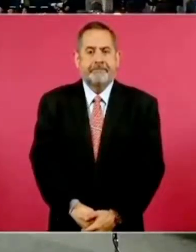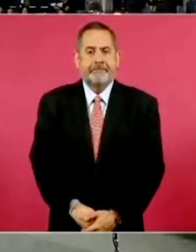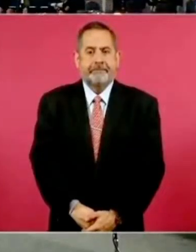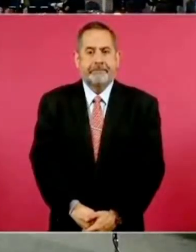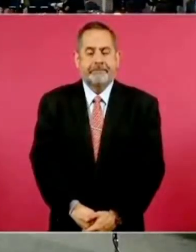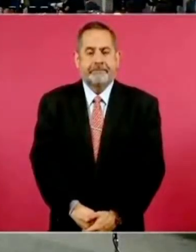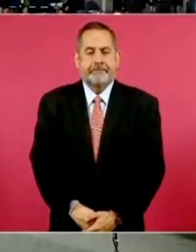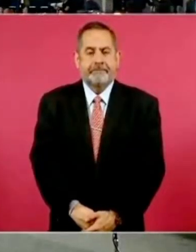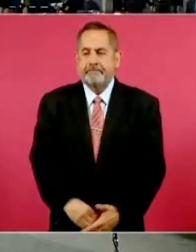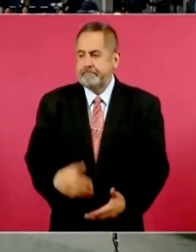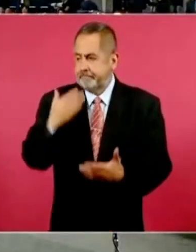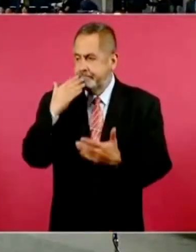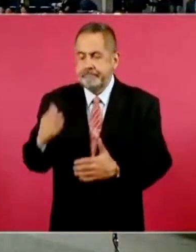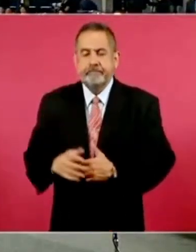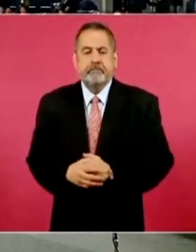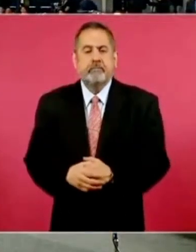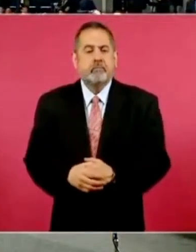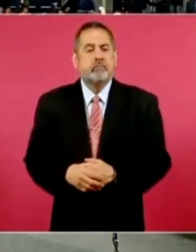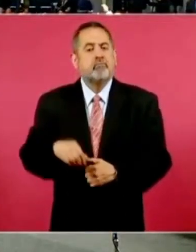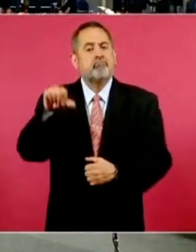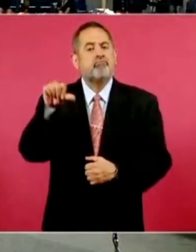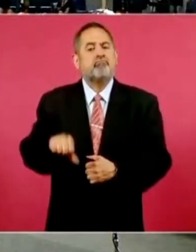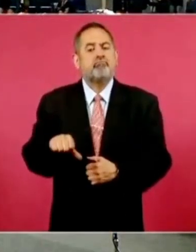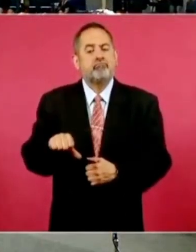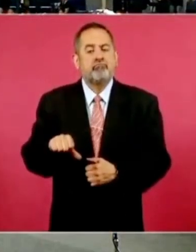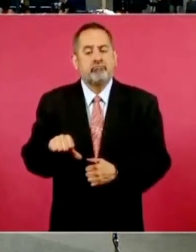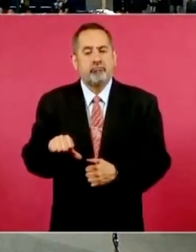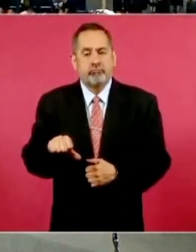Muy bien. Hoy nos toca